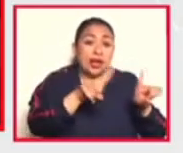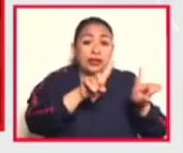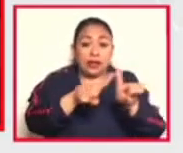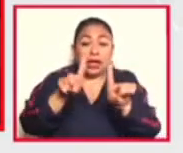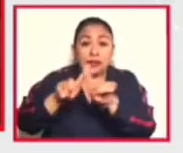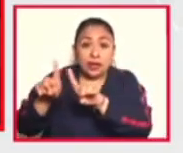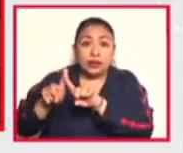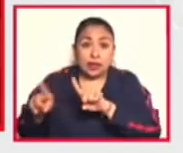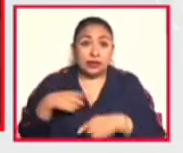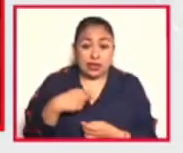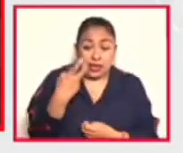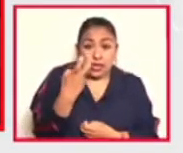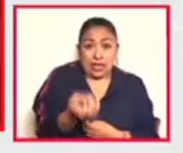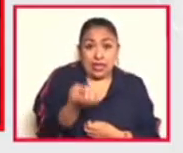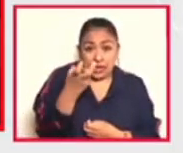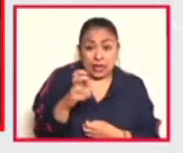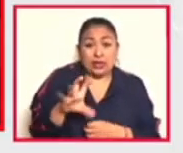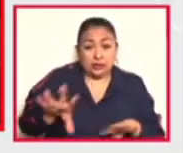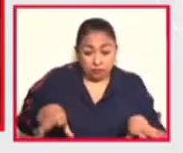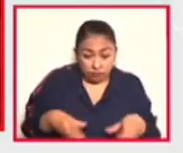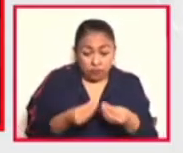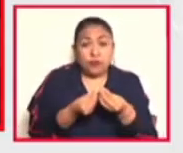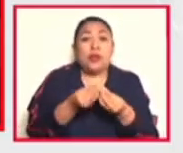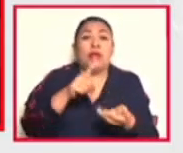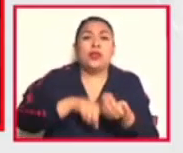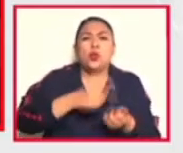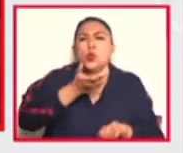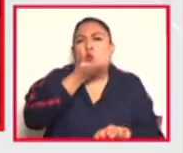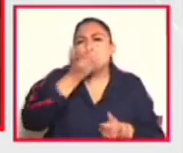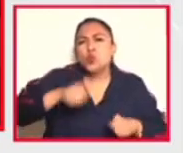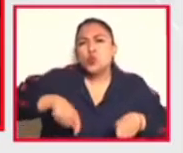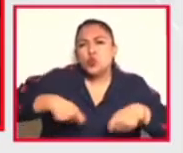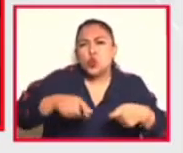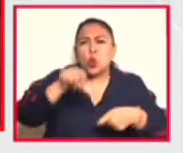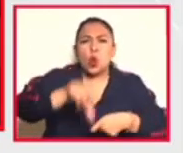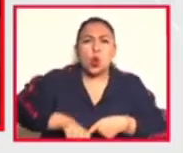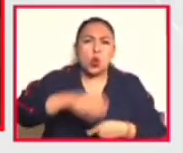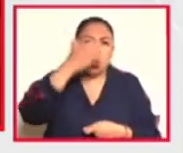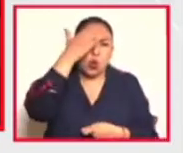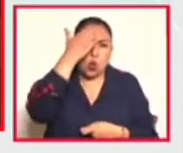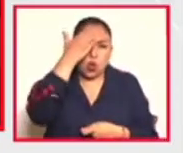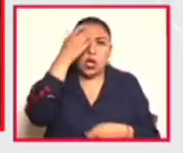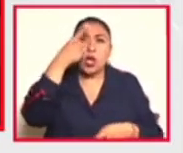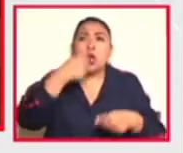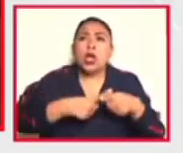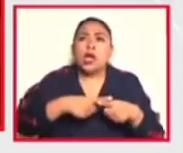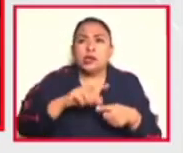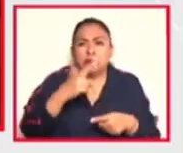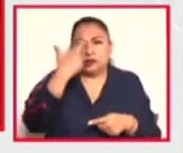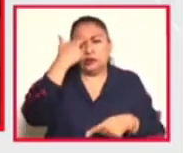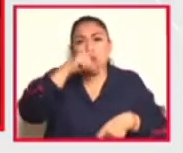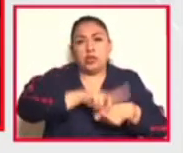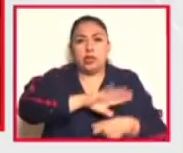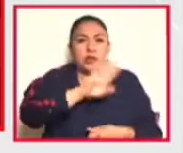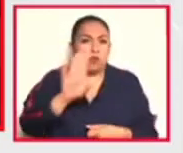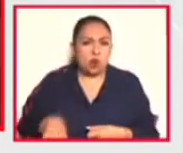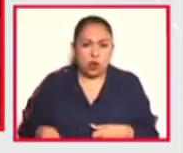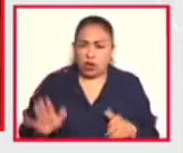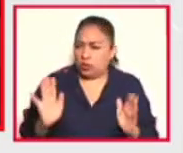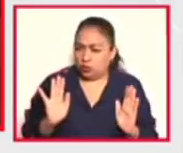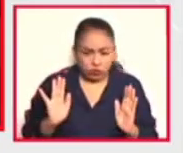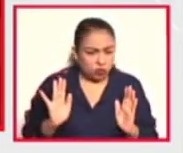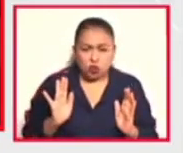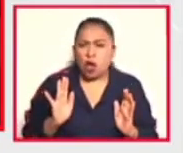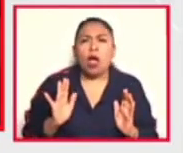la que fue conformando la tradición que actualmente conocemos de conmemoración de Día de Muertos. No. Ha sufrido